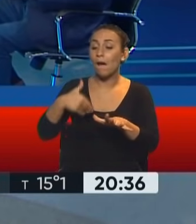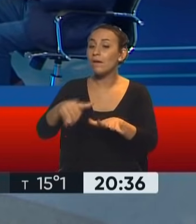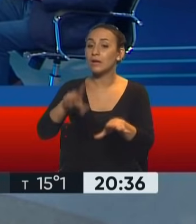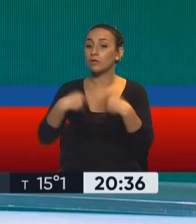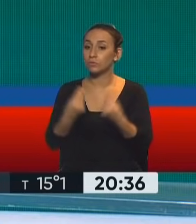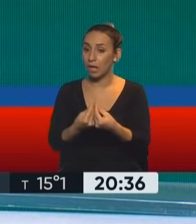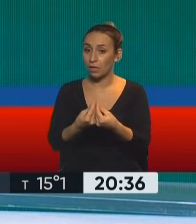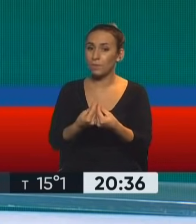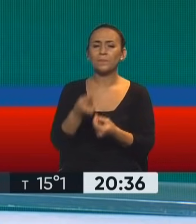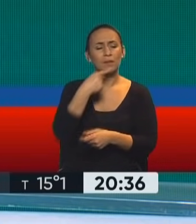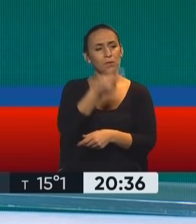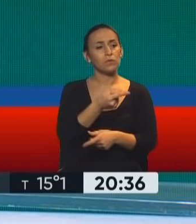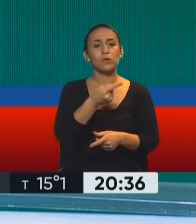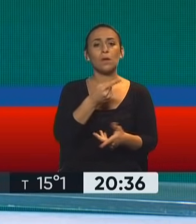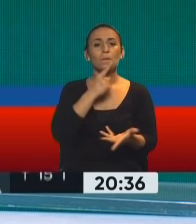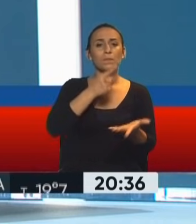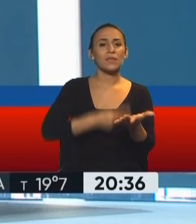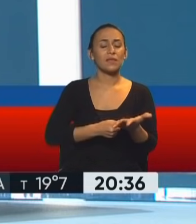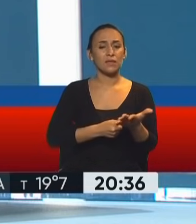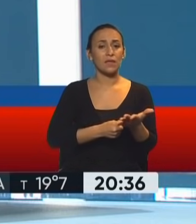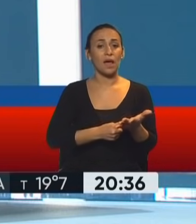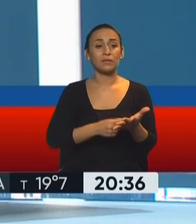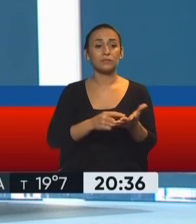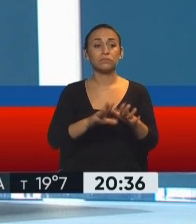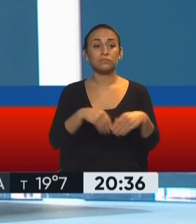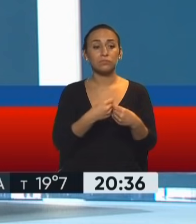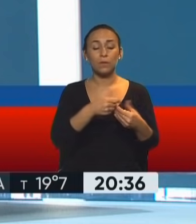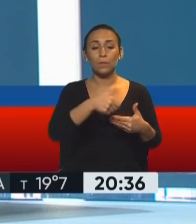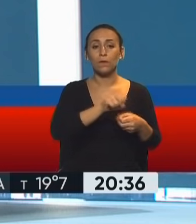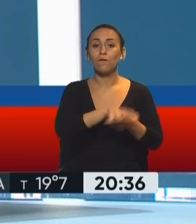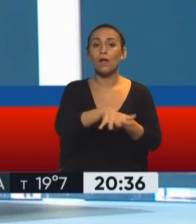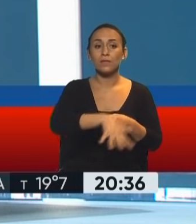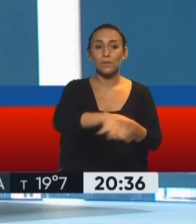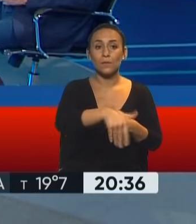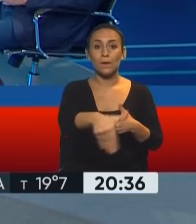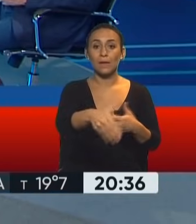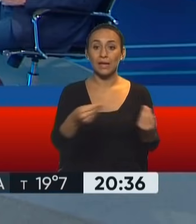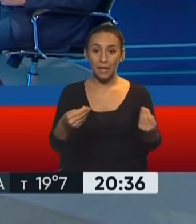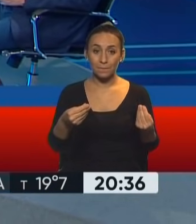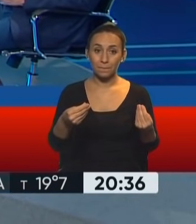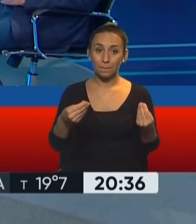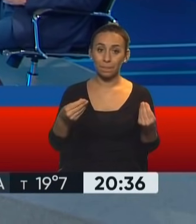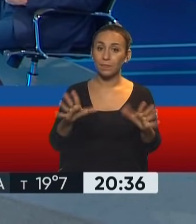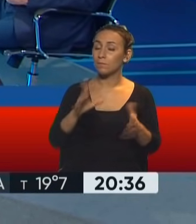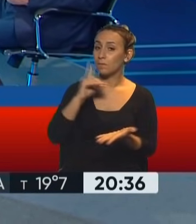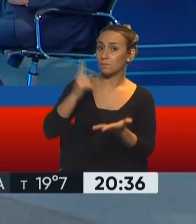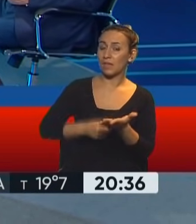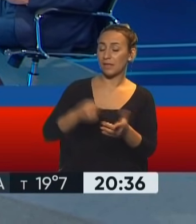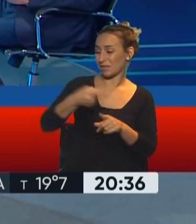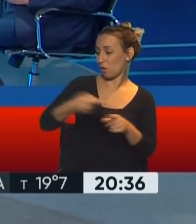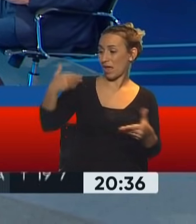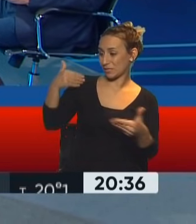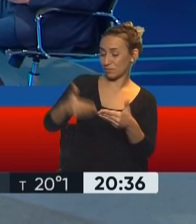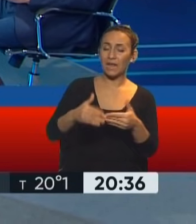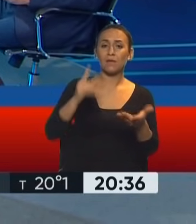estas medidas, Raúl? ¿Y en qué plazo? ¿Va a pasar qué? No, ¿qué impacto tienen estas medidas anunciadas durante la semana? Yo primero